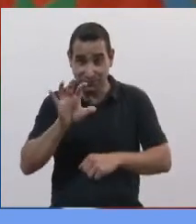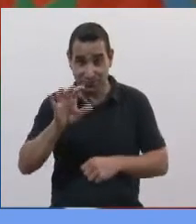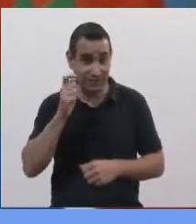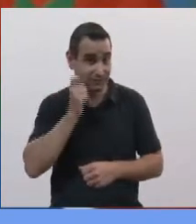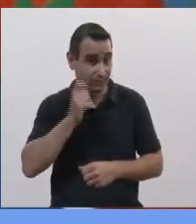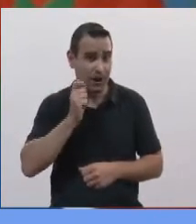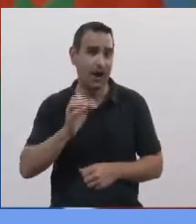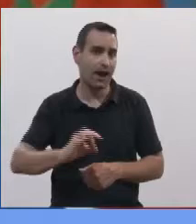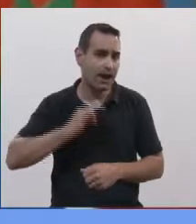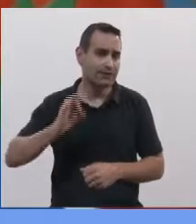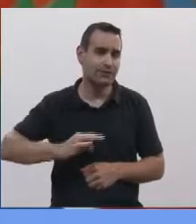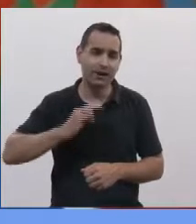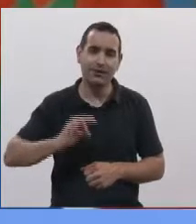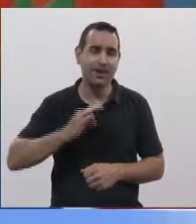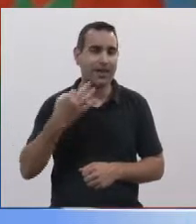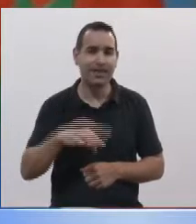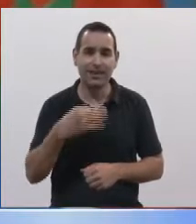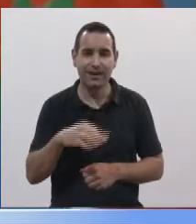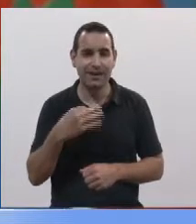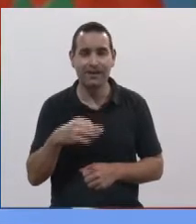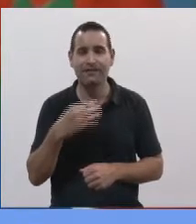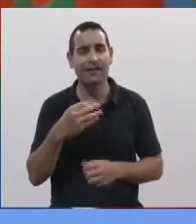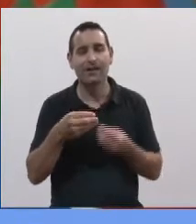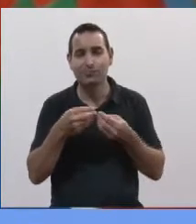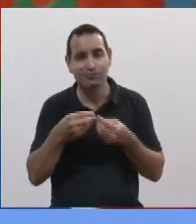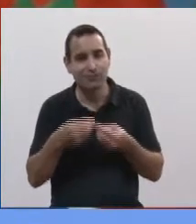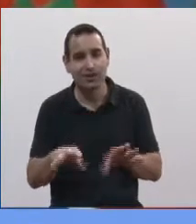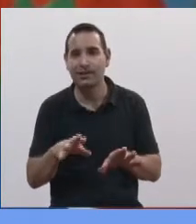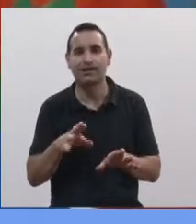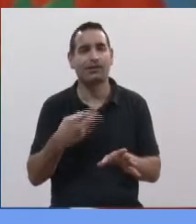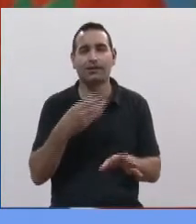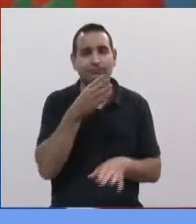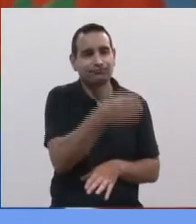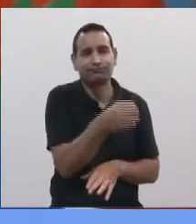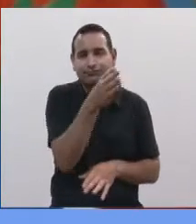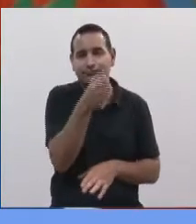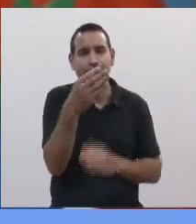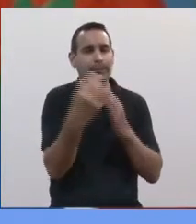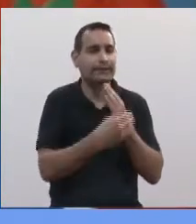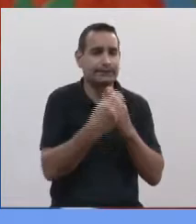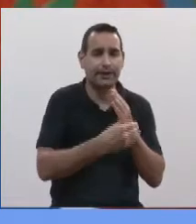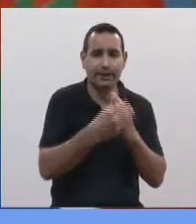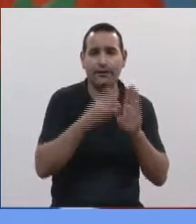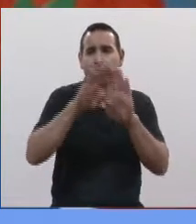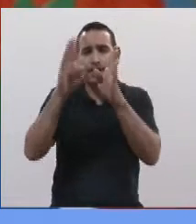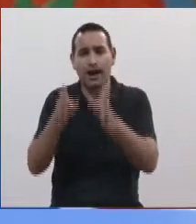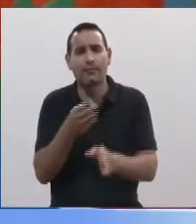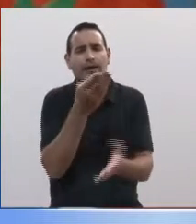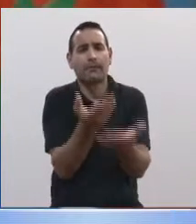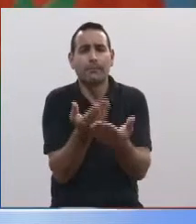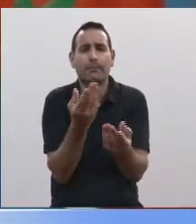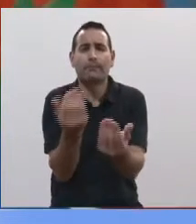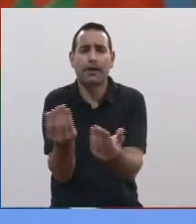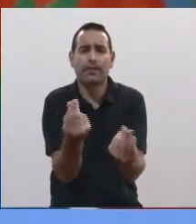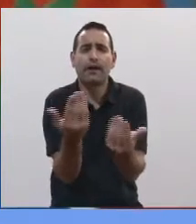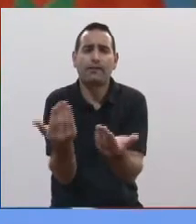que año a año tiene que iniciar un derrotero por los ministerios, por las cámaras, pidiendo los